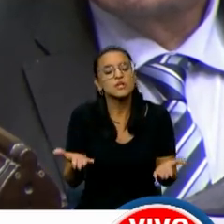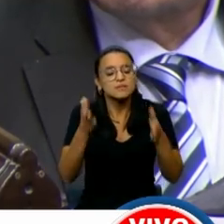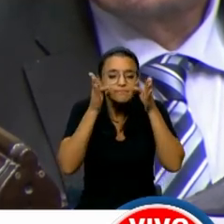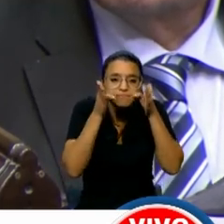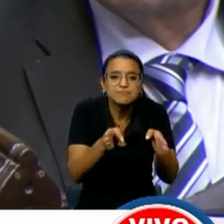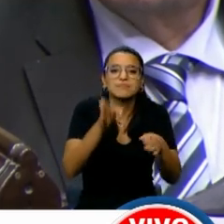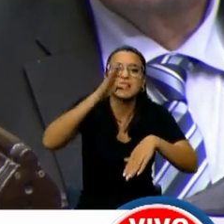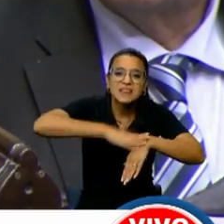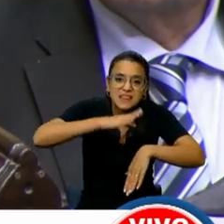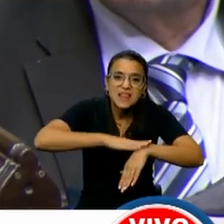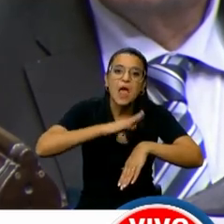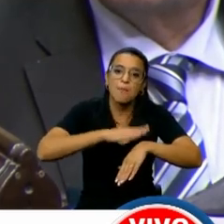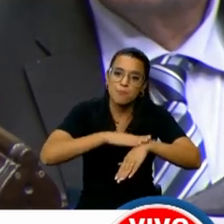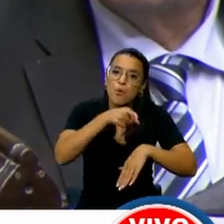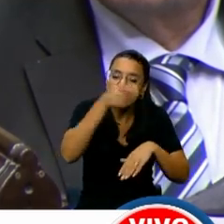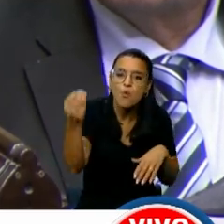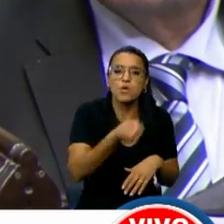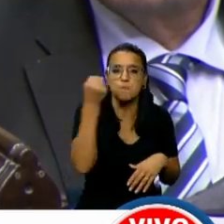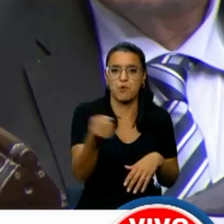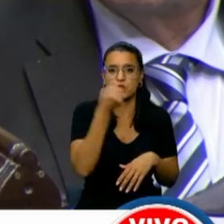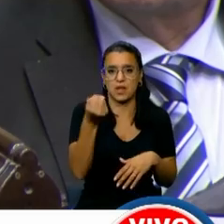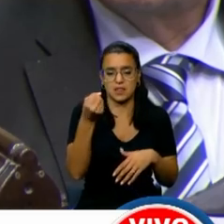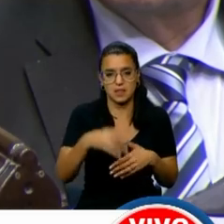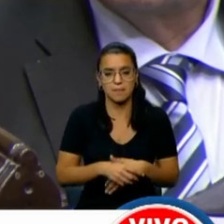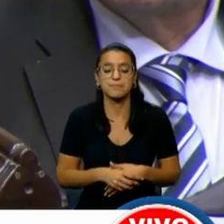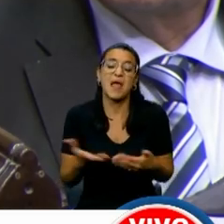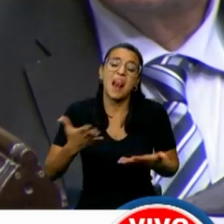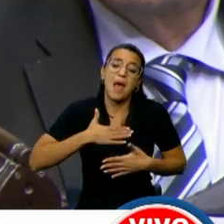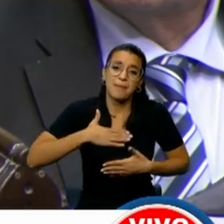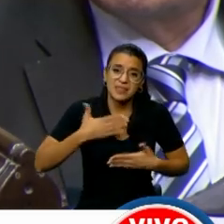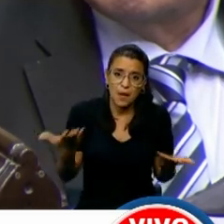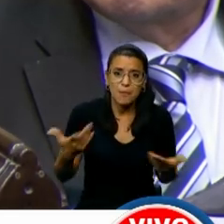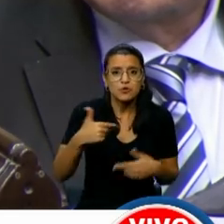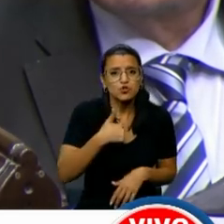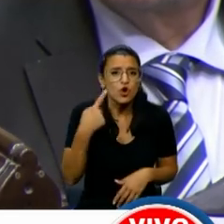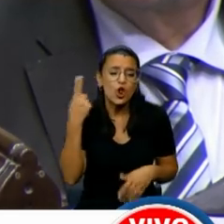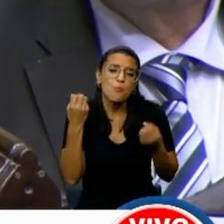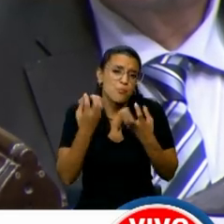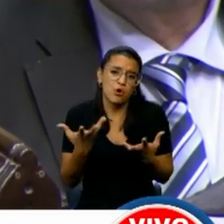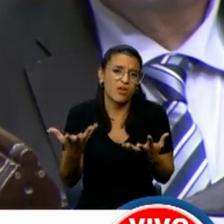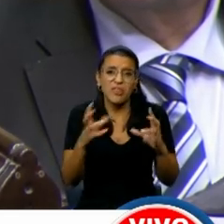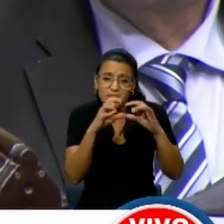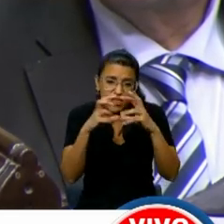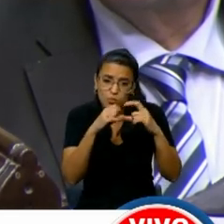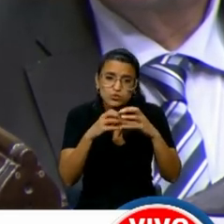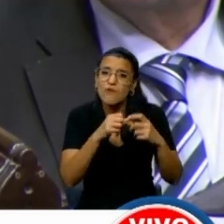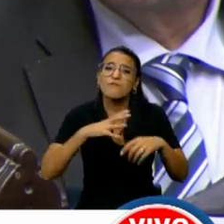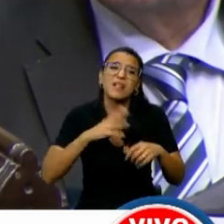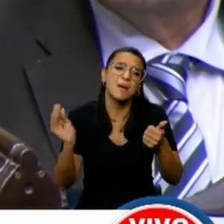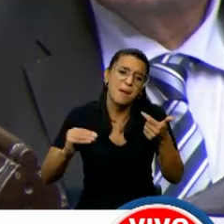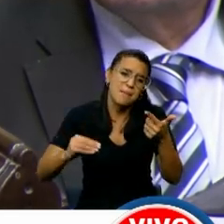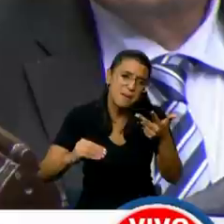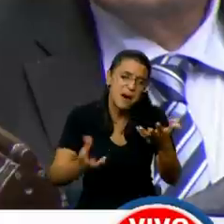tiempo necesario acorde a esa importancia que tiene lamentablemente y creo que porque no le dimos la discusión suficiente